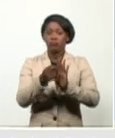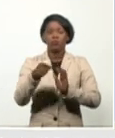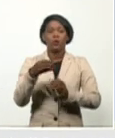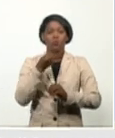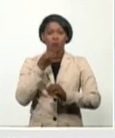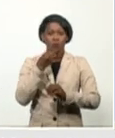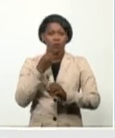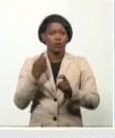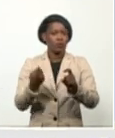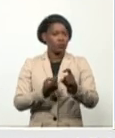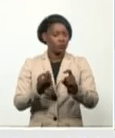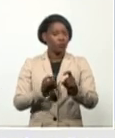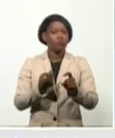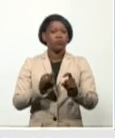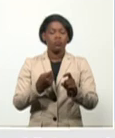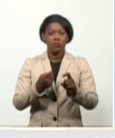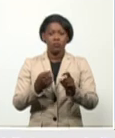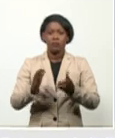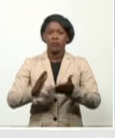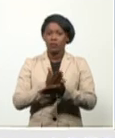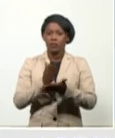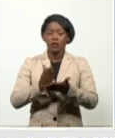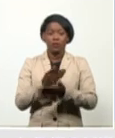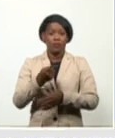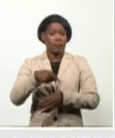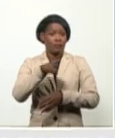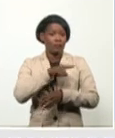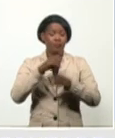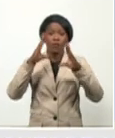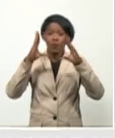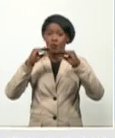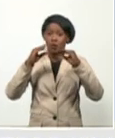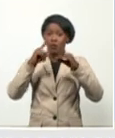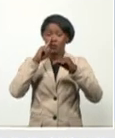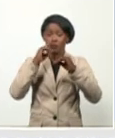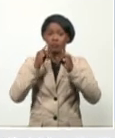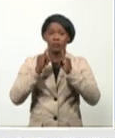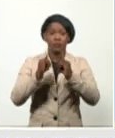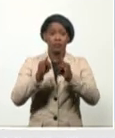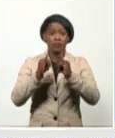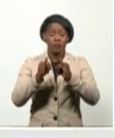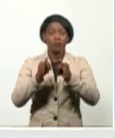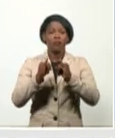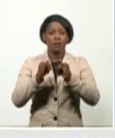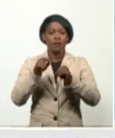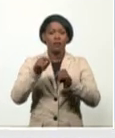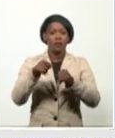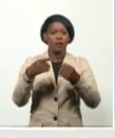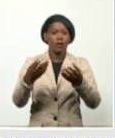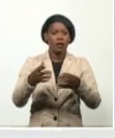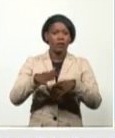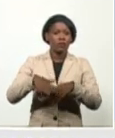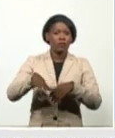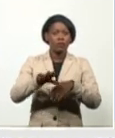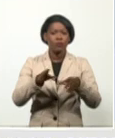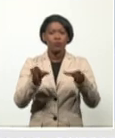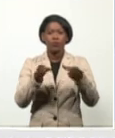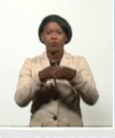Ahí la televisión anoche transmitió o hizo un comentario, el Grupo Temporal de La Habana,